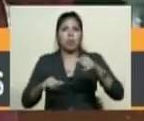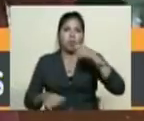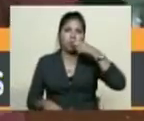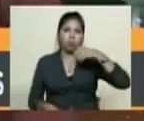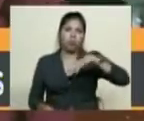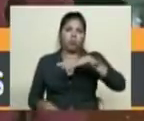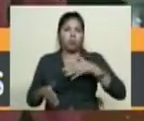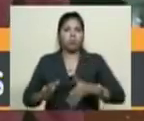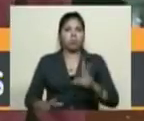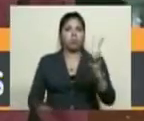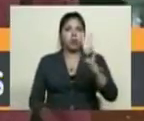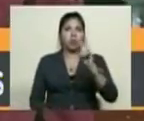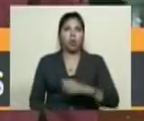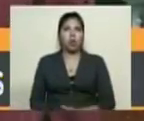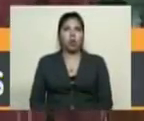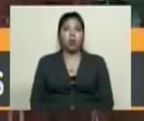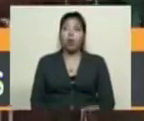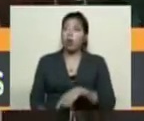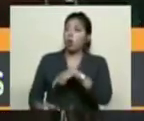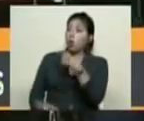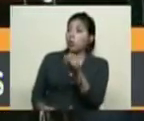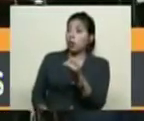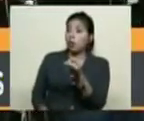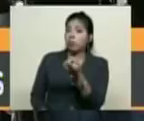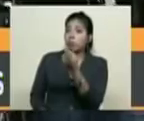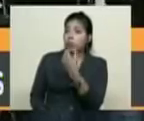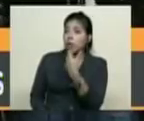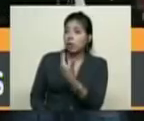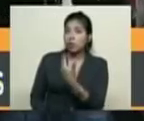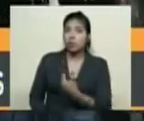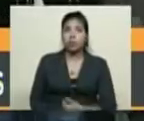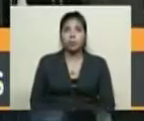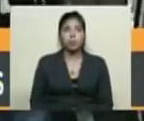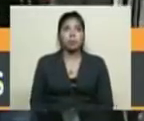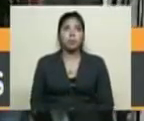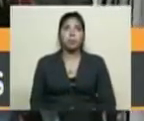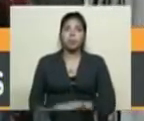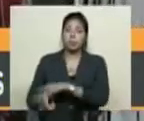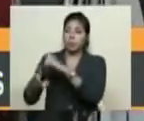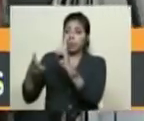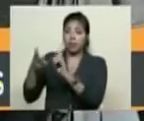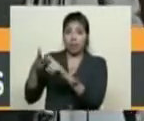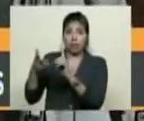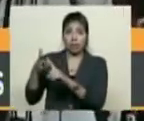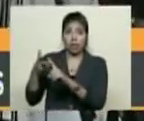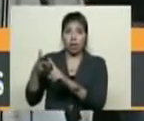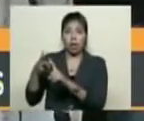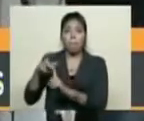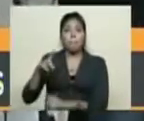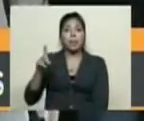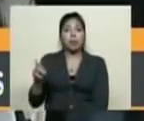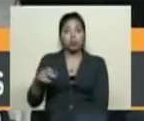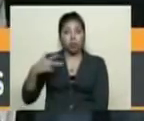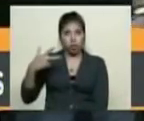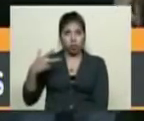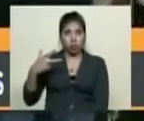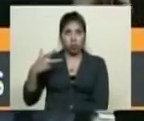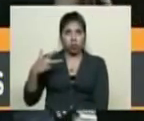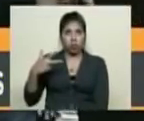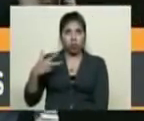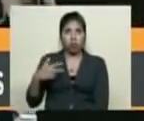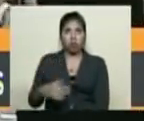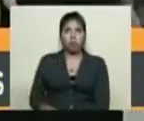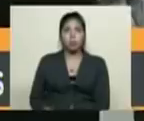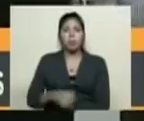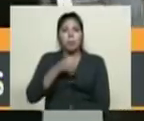venezolanas. Otra, gracias. La tercera pregunta la formula William Urquijo, de Prensa